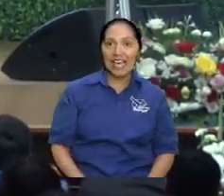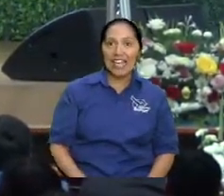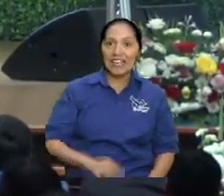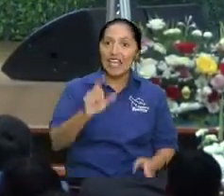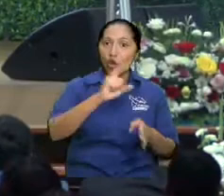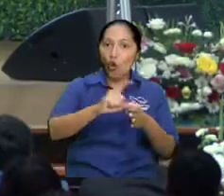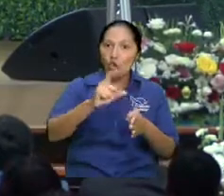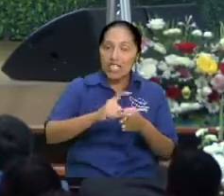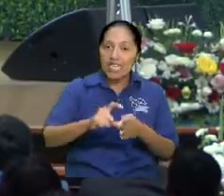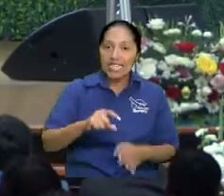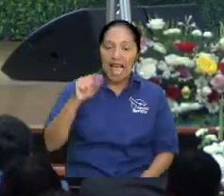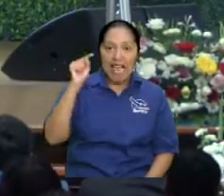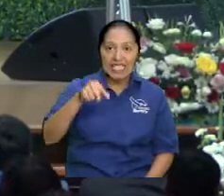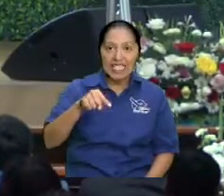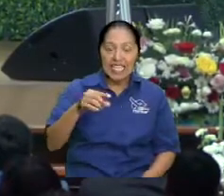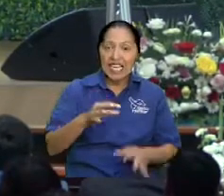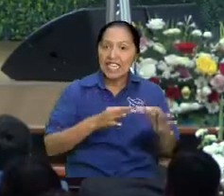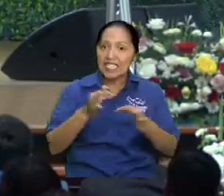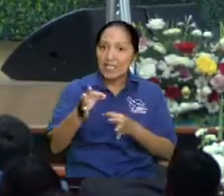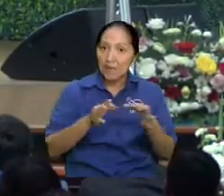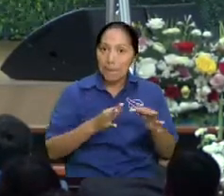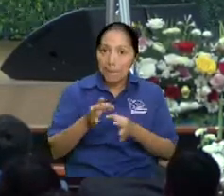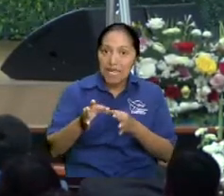entre las dos cosas.